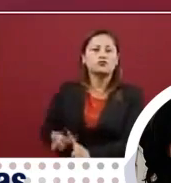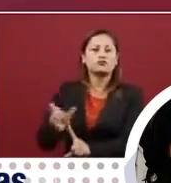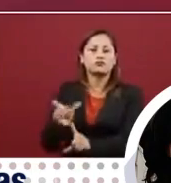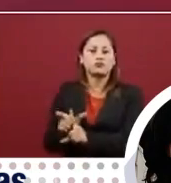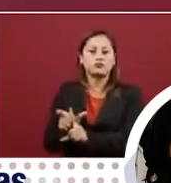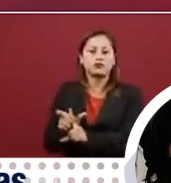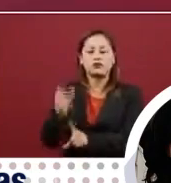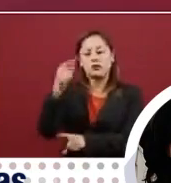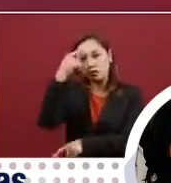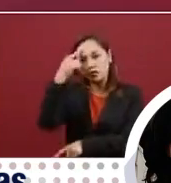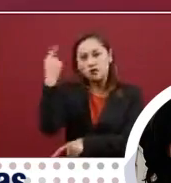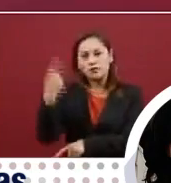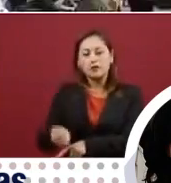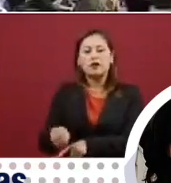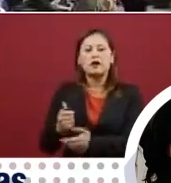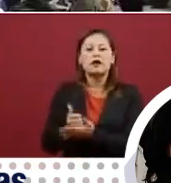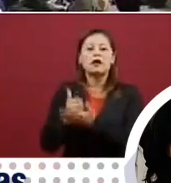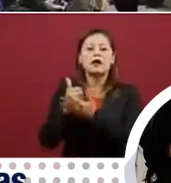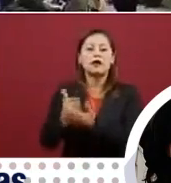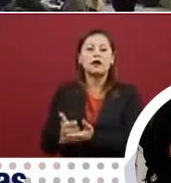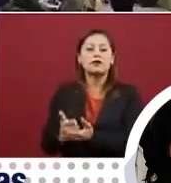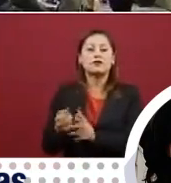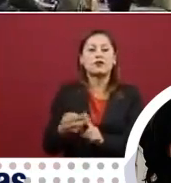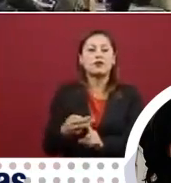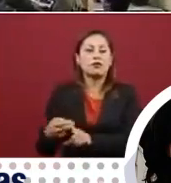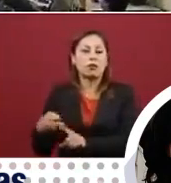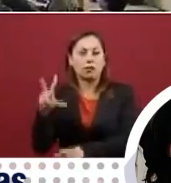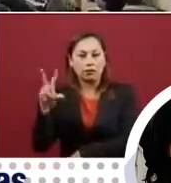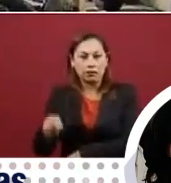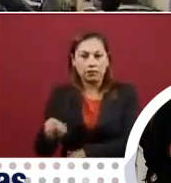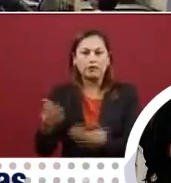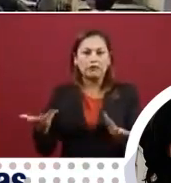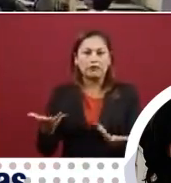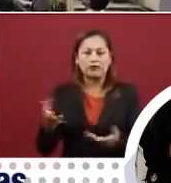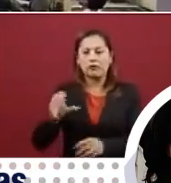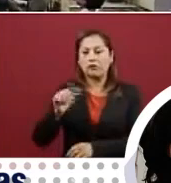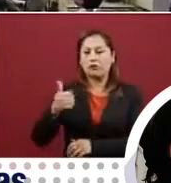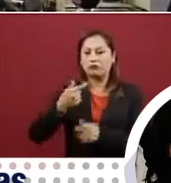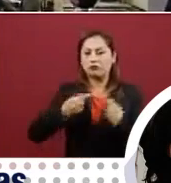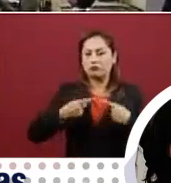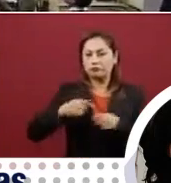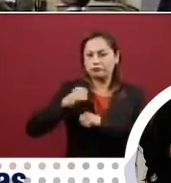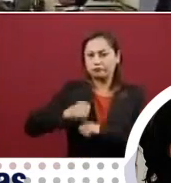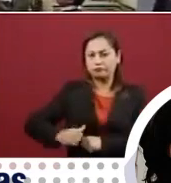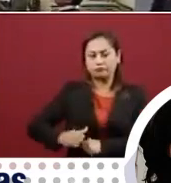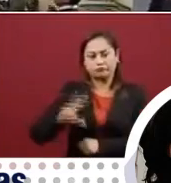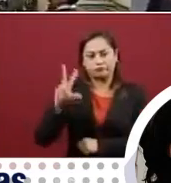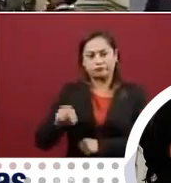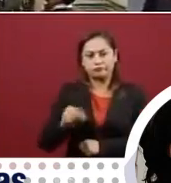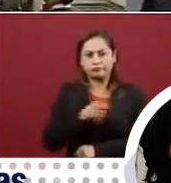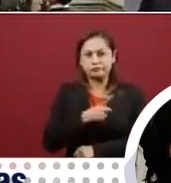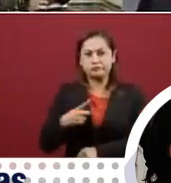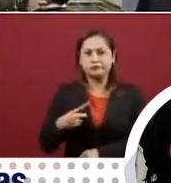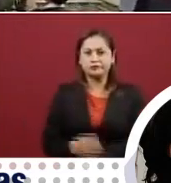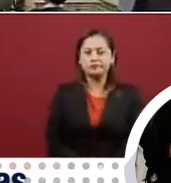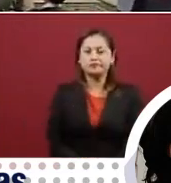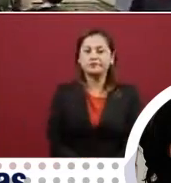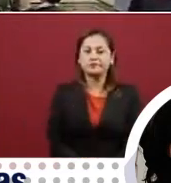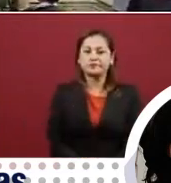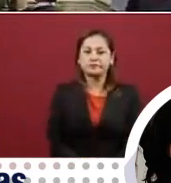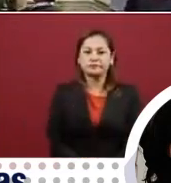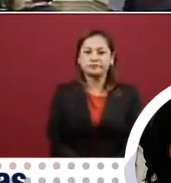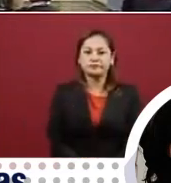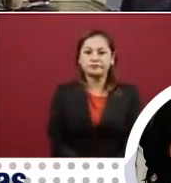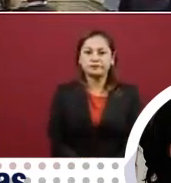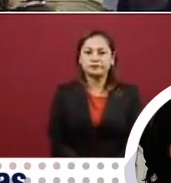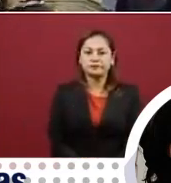exacto. Entonces, primero que se reconozca que hay fallas, eso es importante, dices. Dos, las